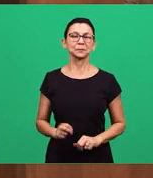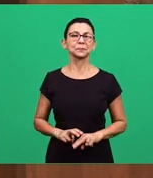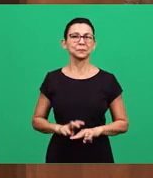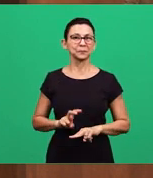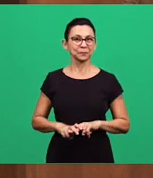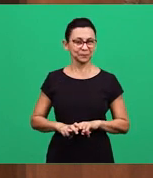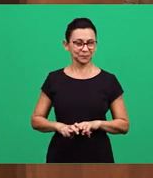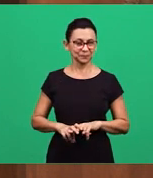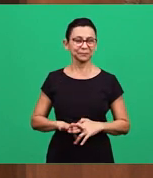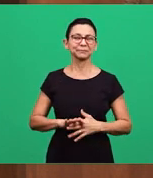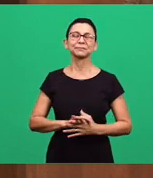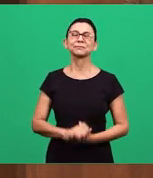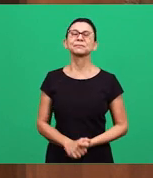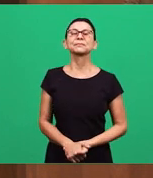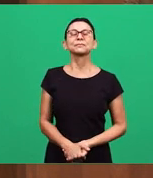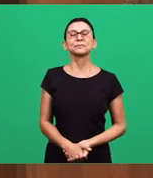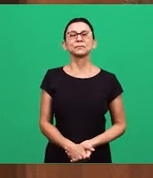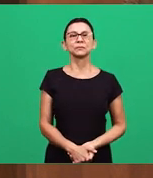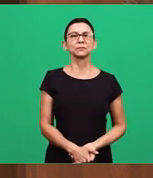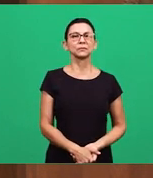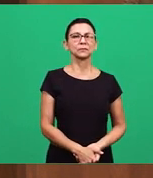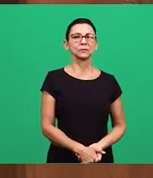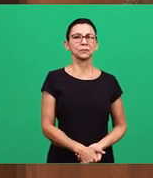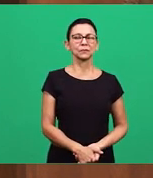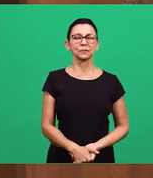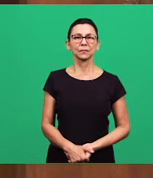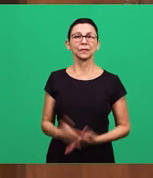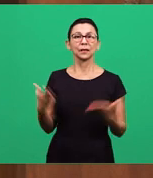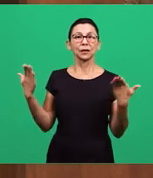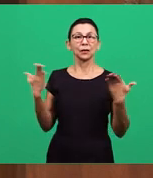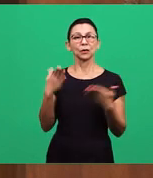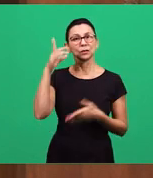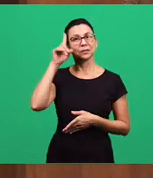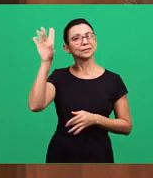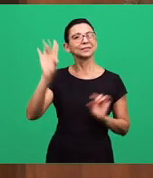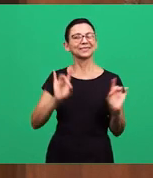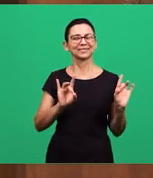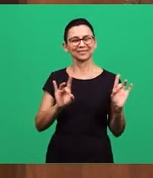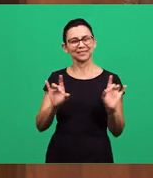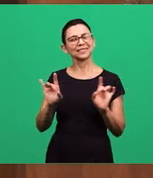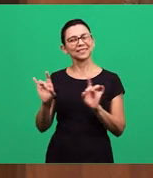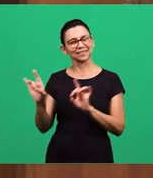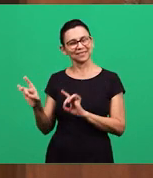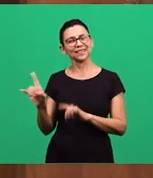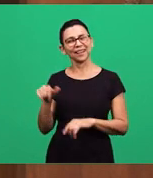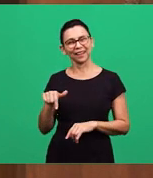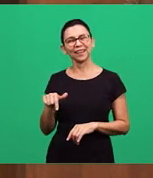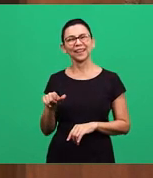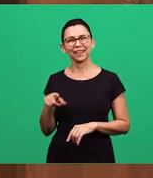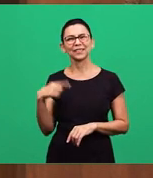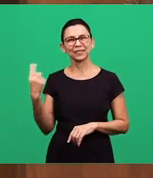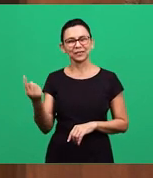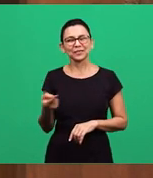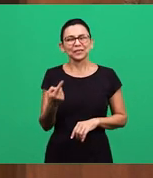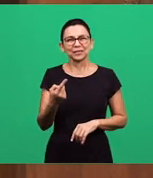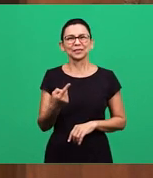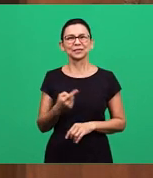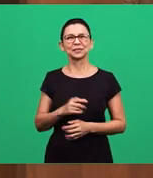tomar asiento. Mis hermanos, hoy es un día especial para